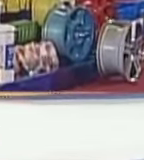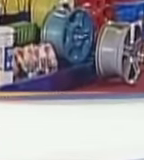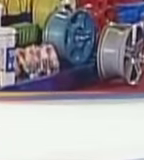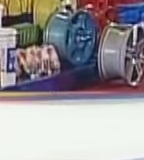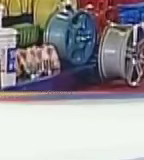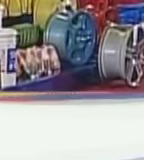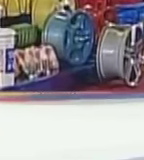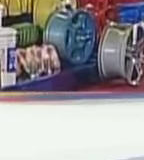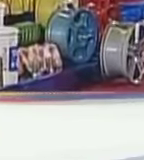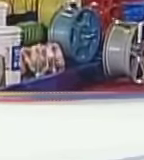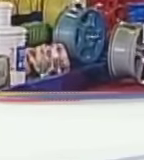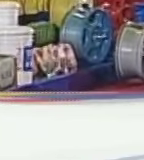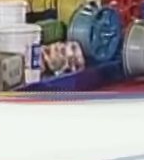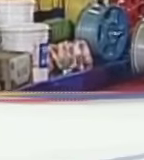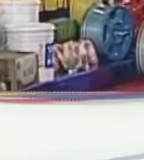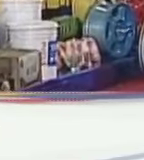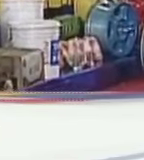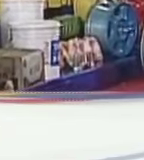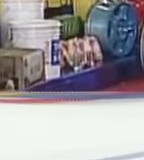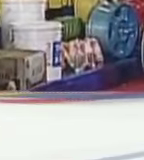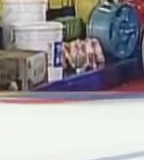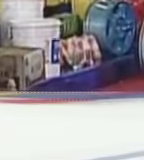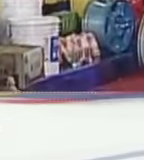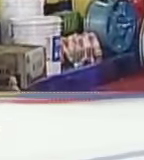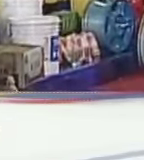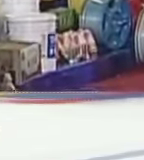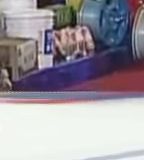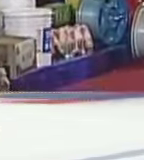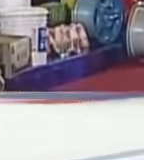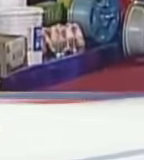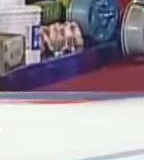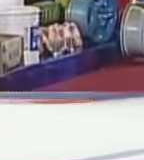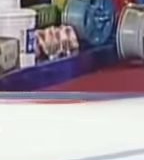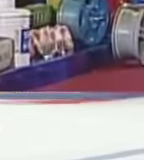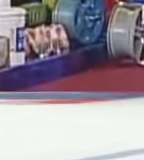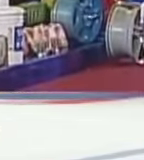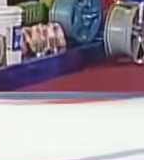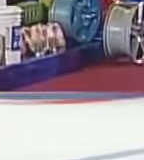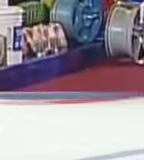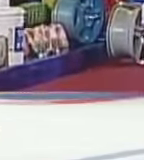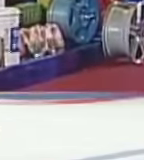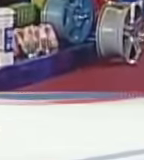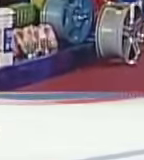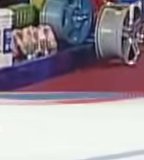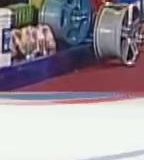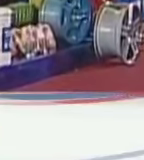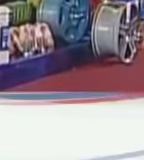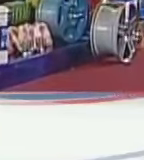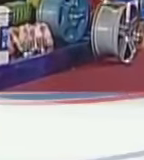el ciudadano presidente constitucional de la República Bolivariana de Venezuela, Nicolás